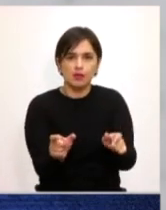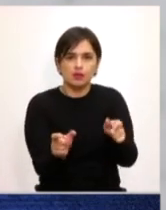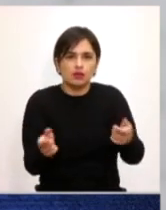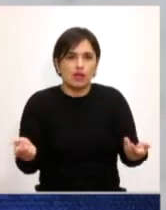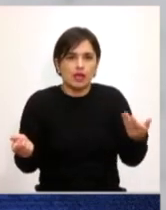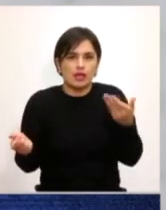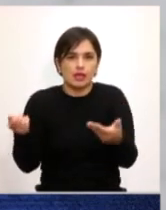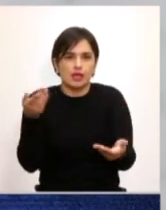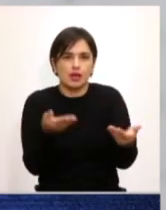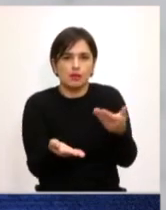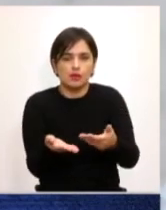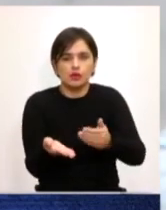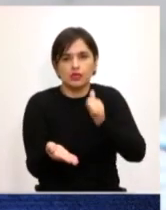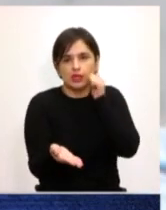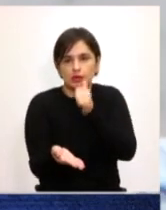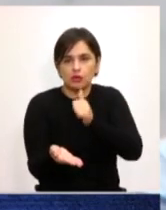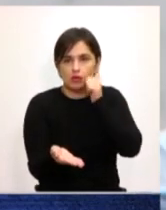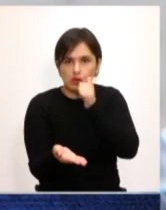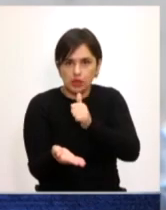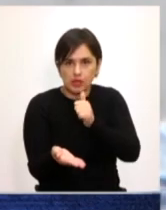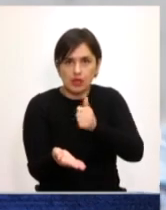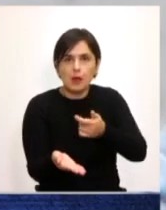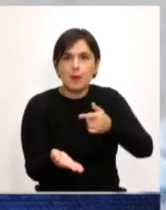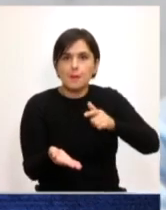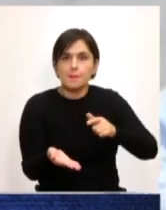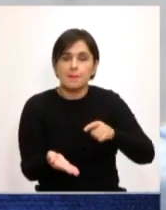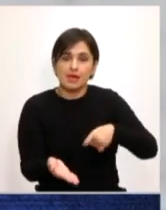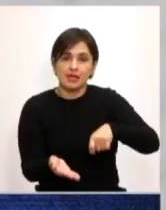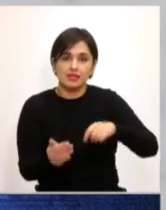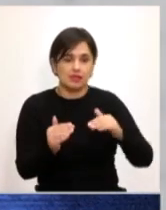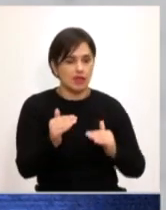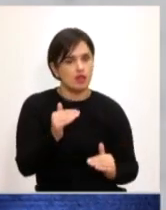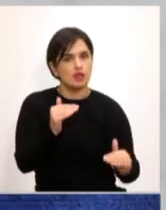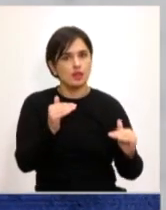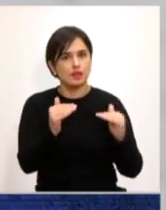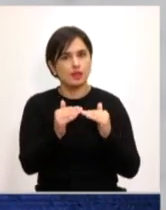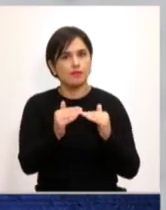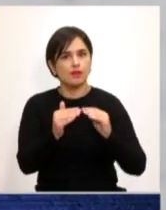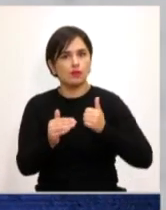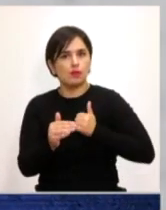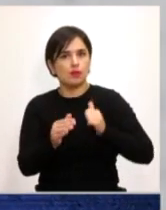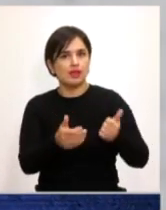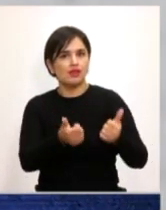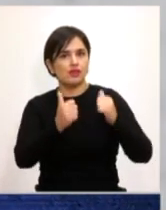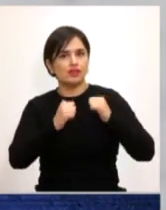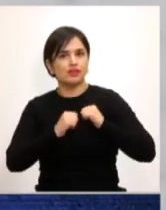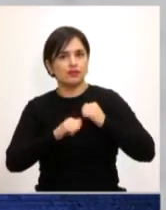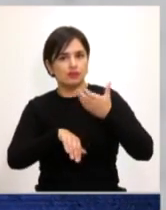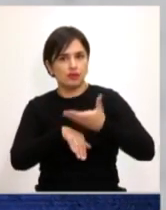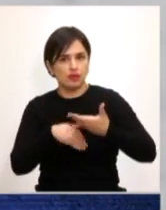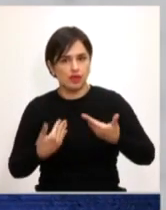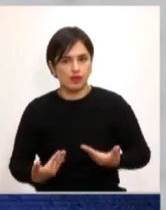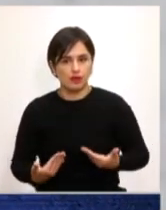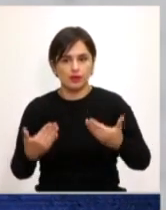aportan día a día para que el Senado esté a la altura de los desafíos de nuestros tiempos.